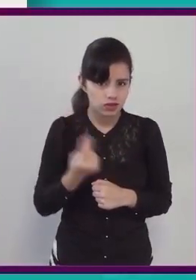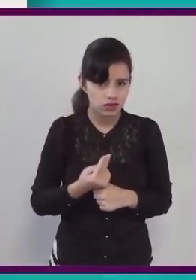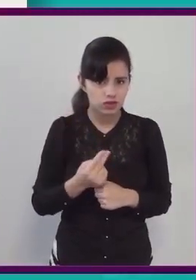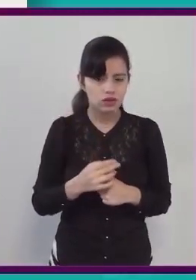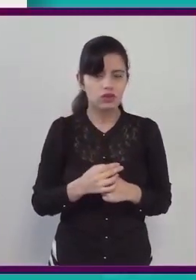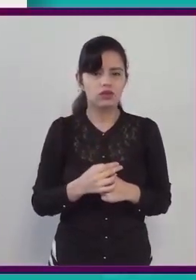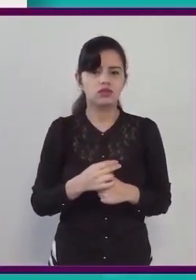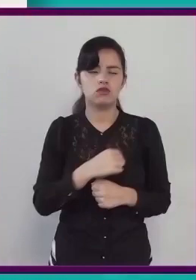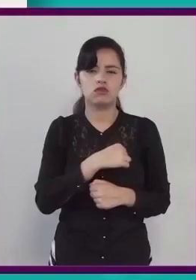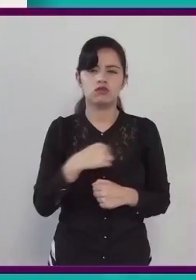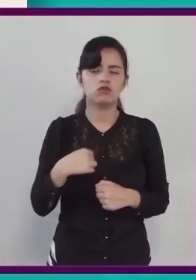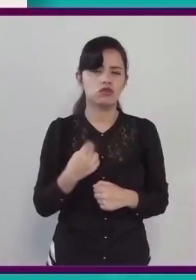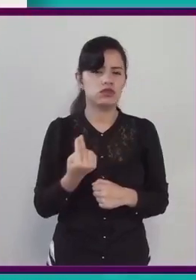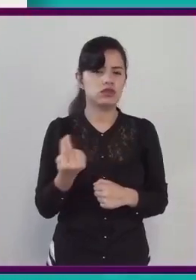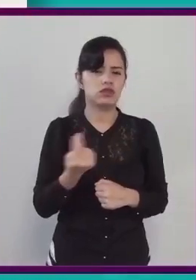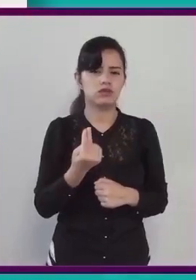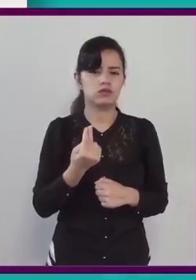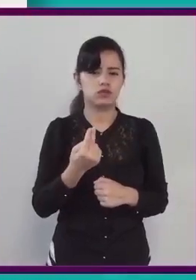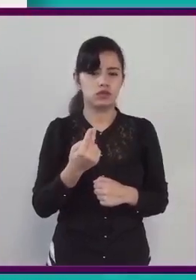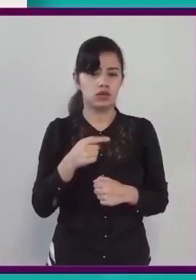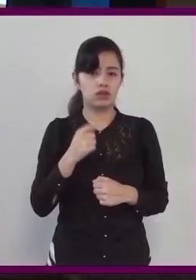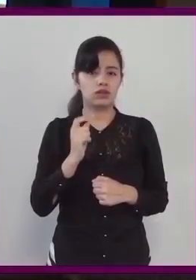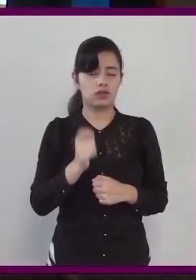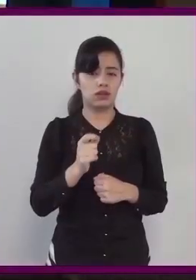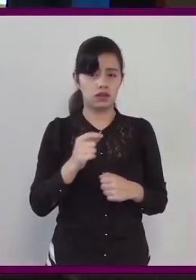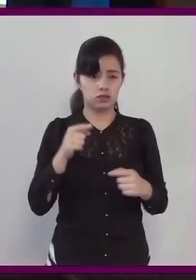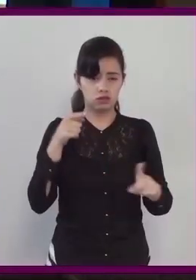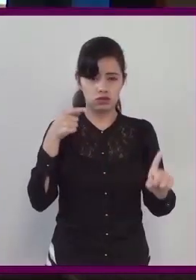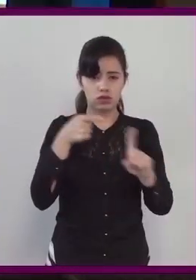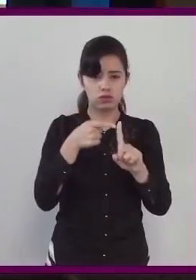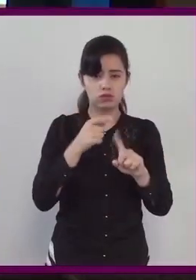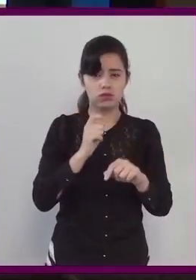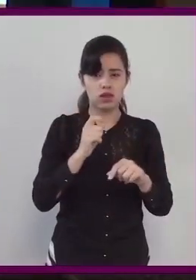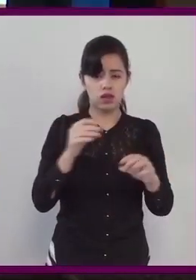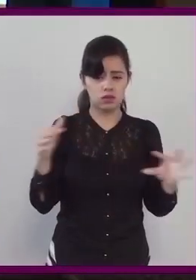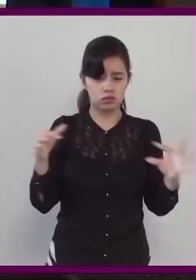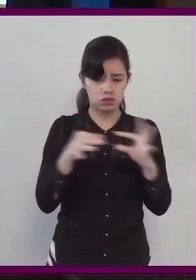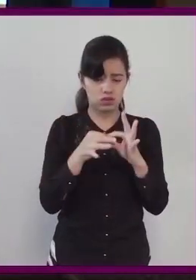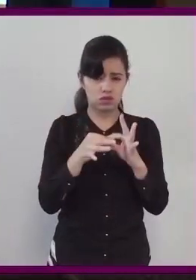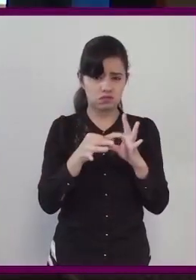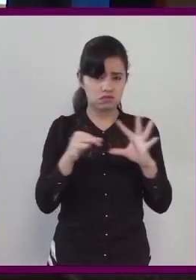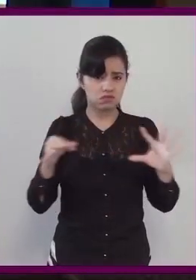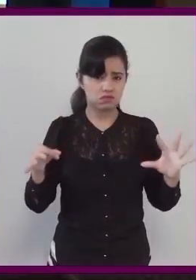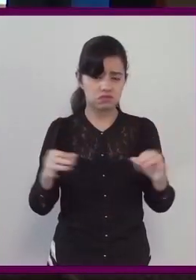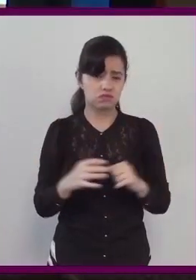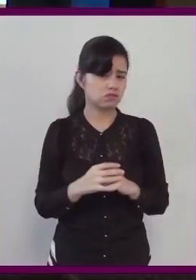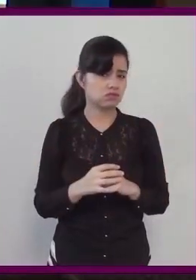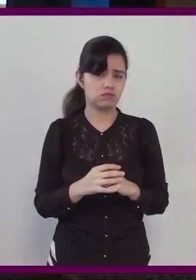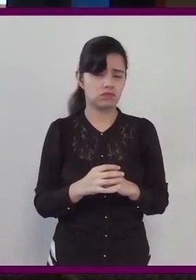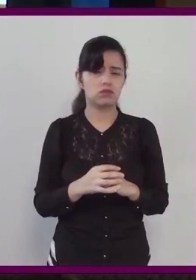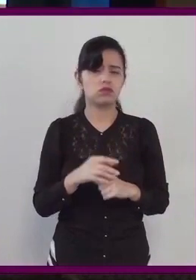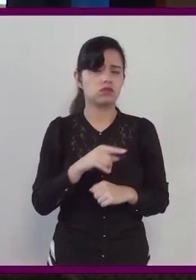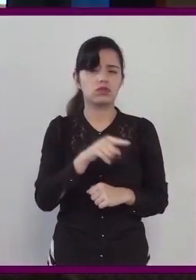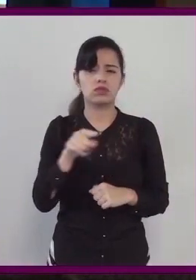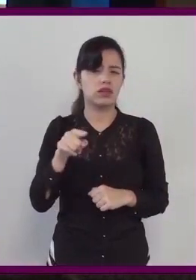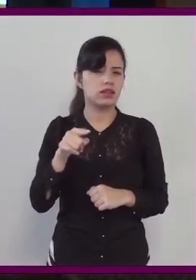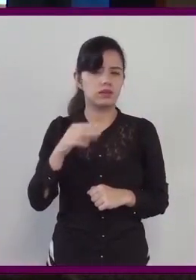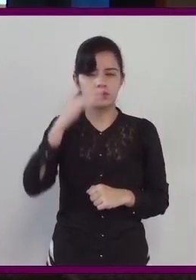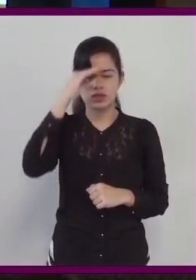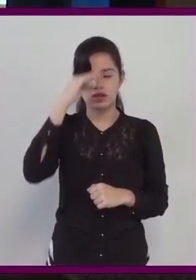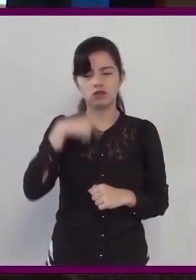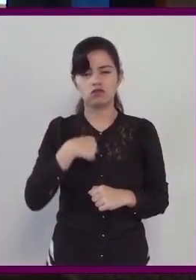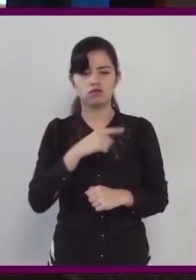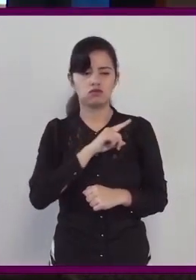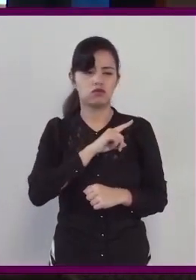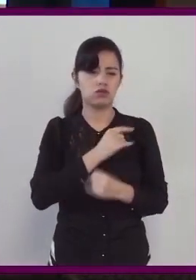Que encontremos formas de no soltarnos, de no creernos la ilusión de la individualidad